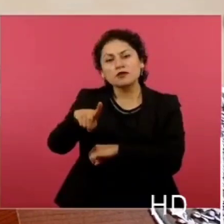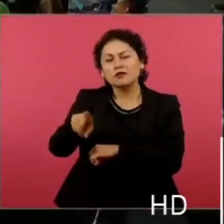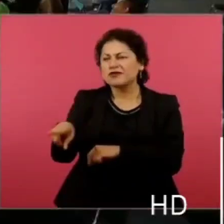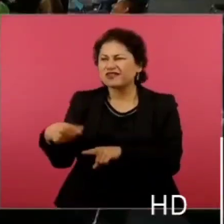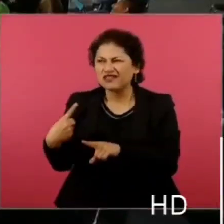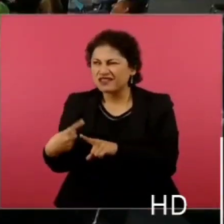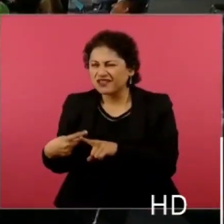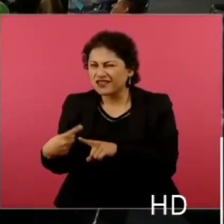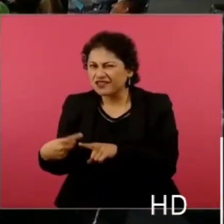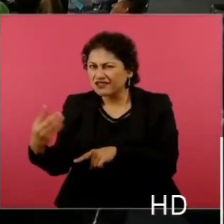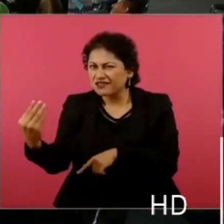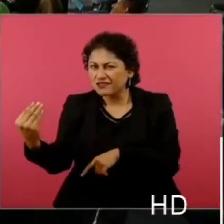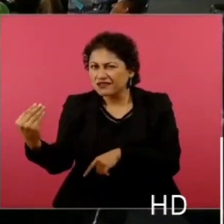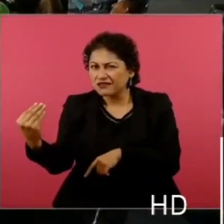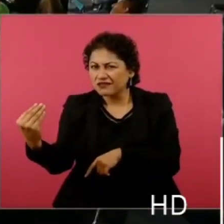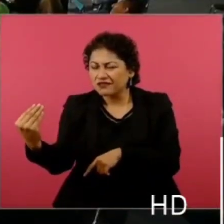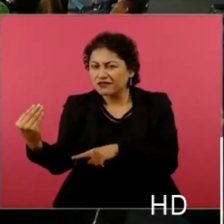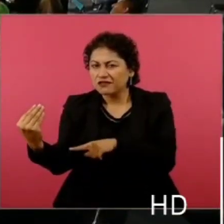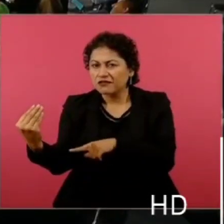¿quién?